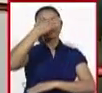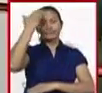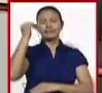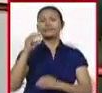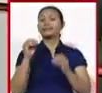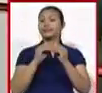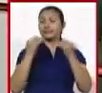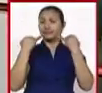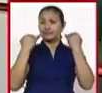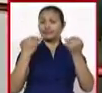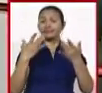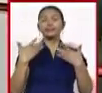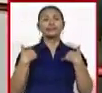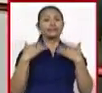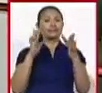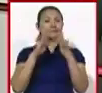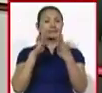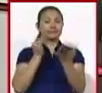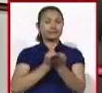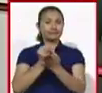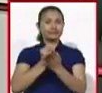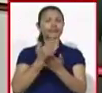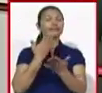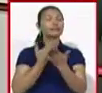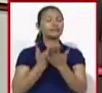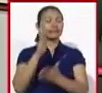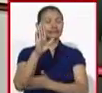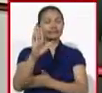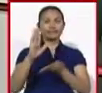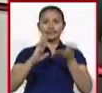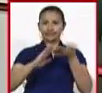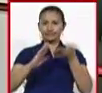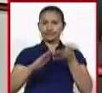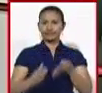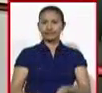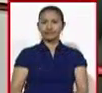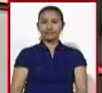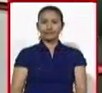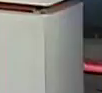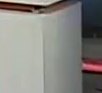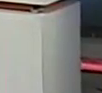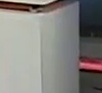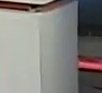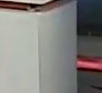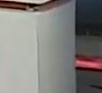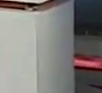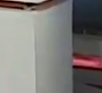olvide también, para mayor información, revisar nuestras redes sociales. Muy buenas tardes, permiso.